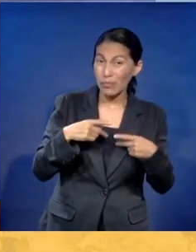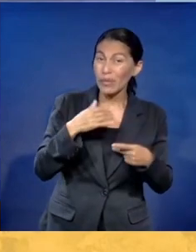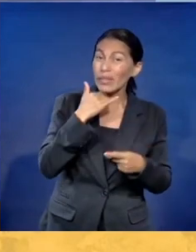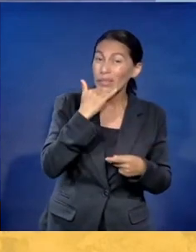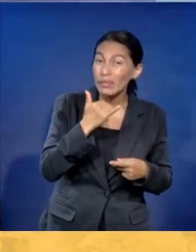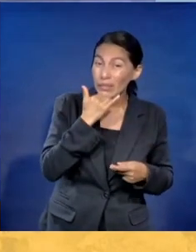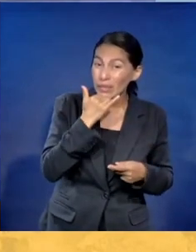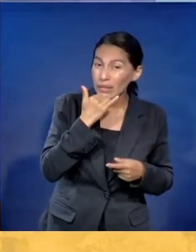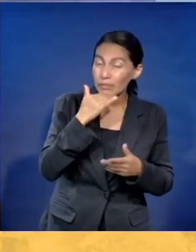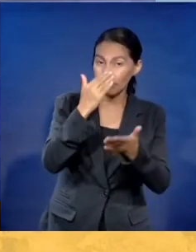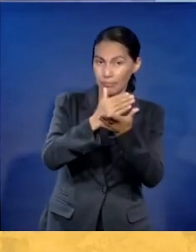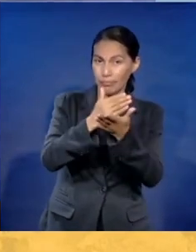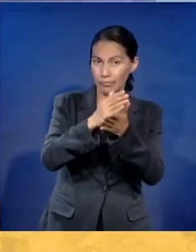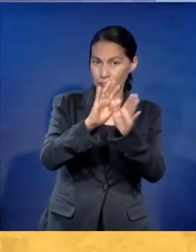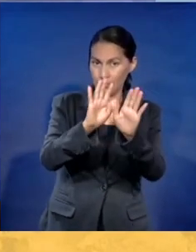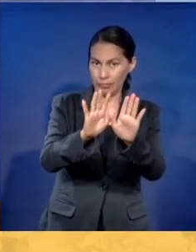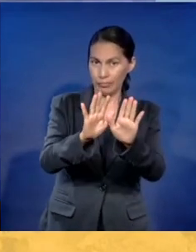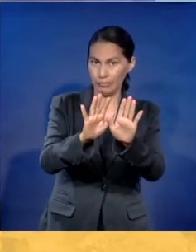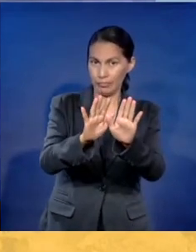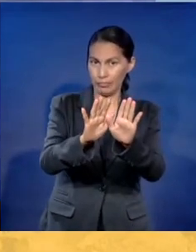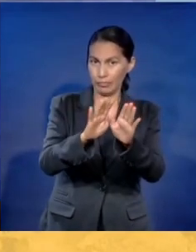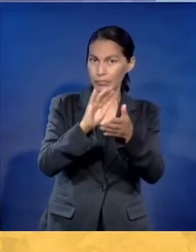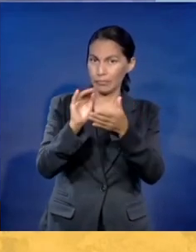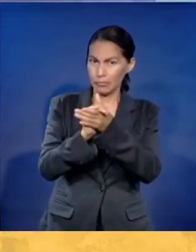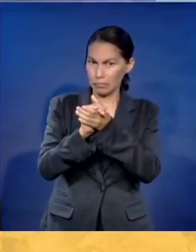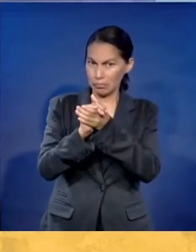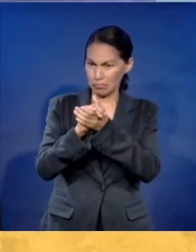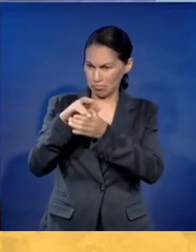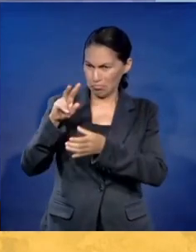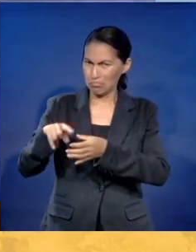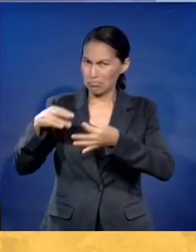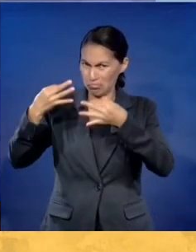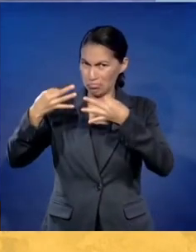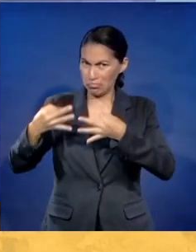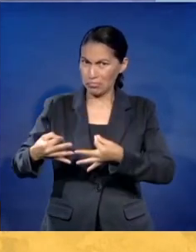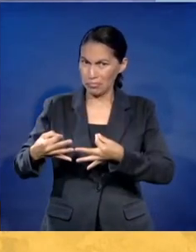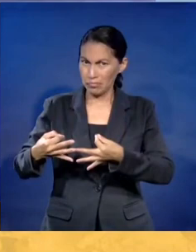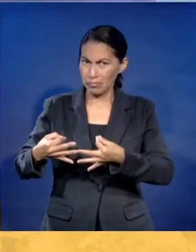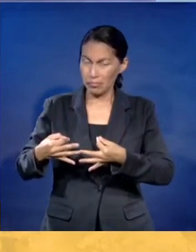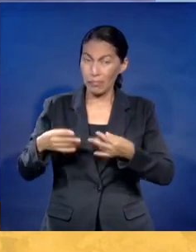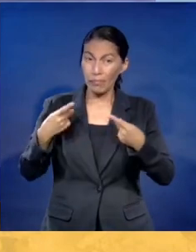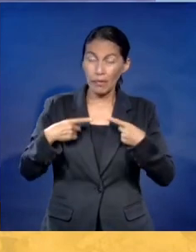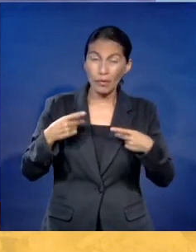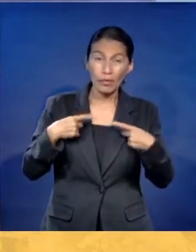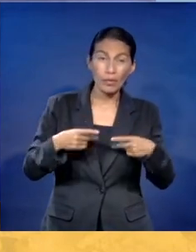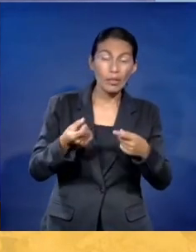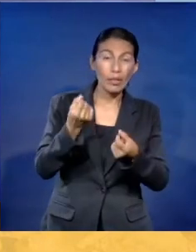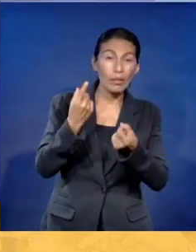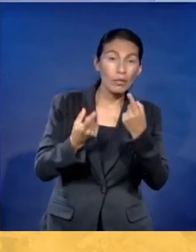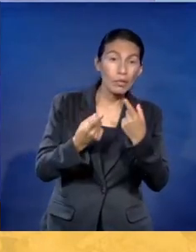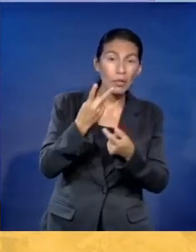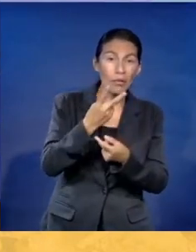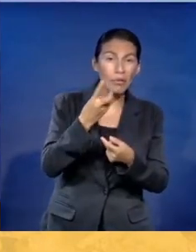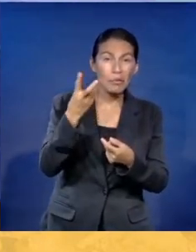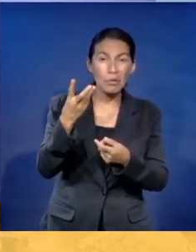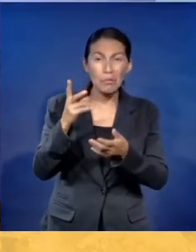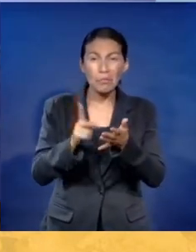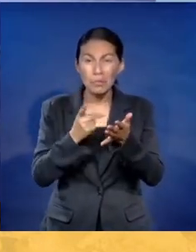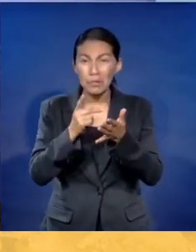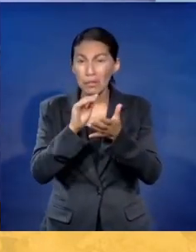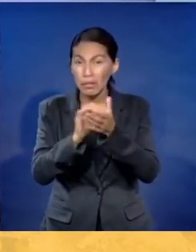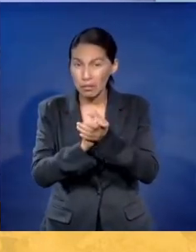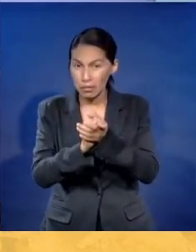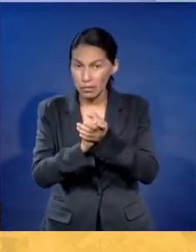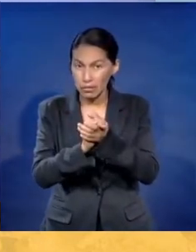sí funciona el problema somos los usuarios hay gente que se casa dos tres veces y no se compone porque el problema no